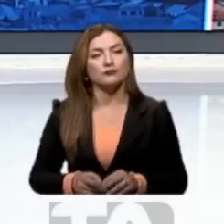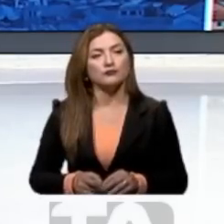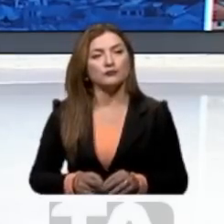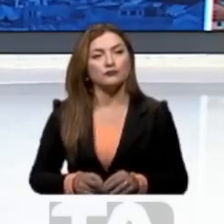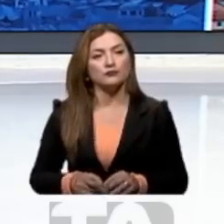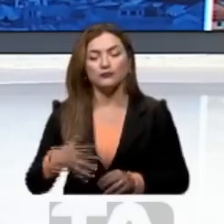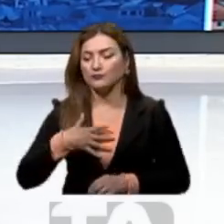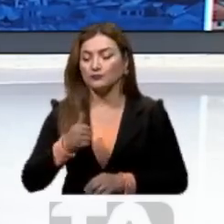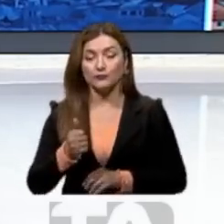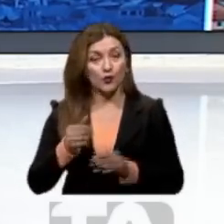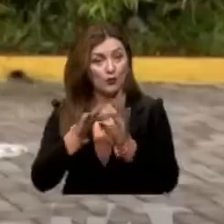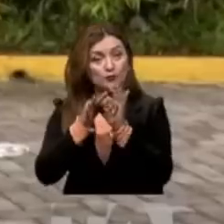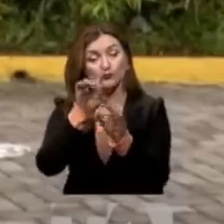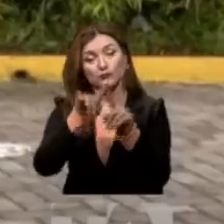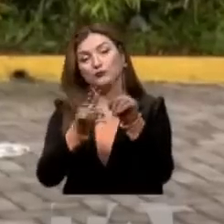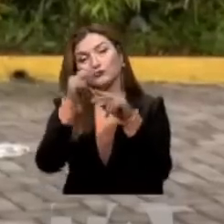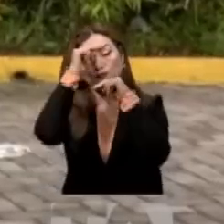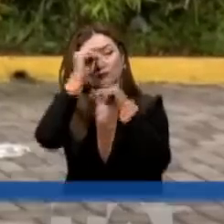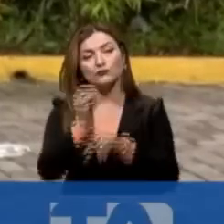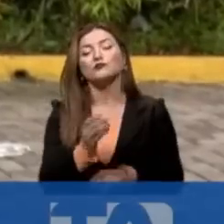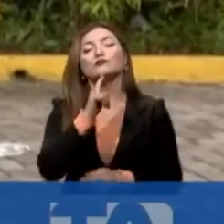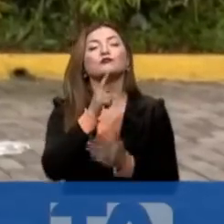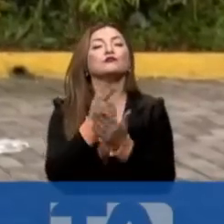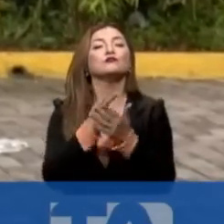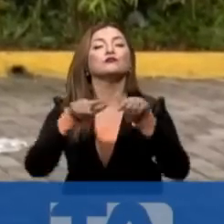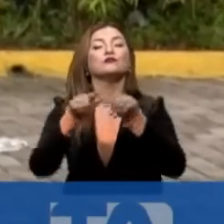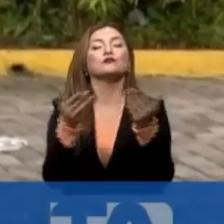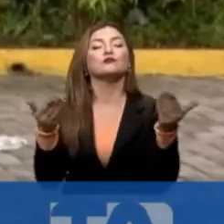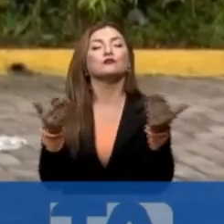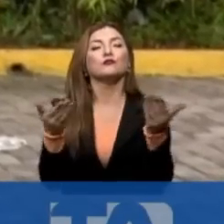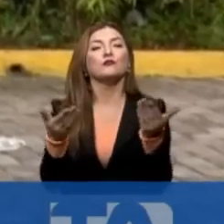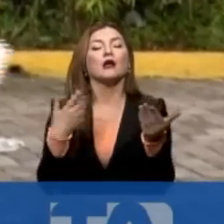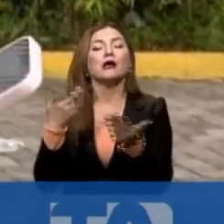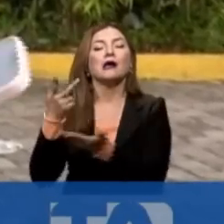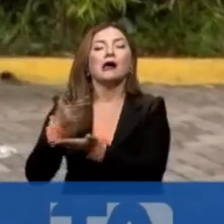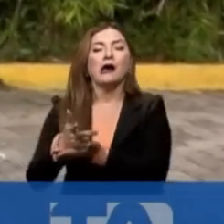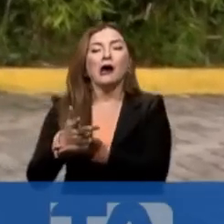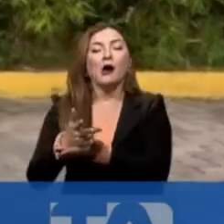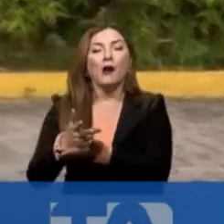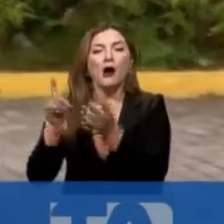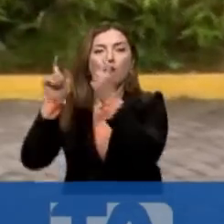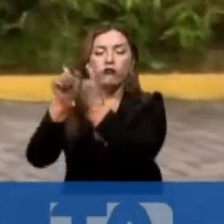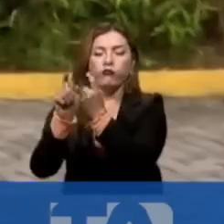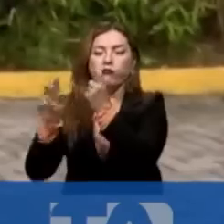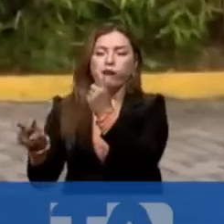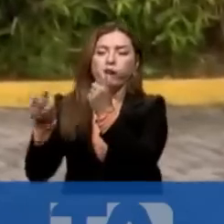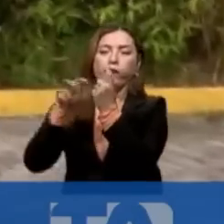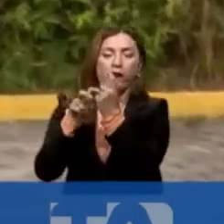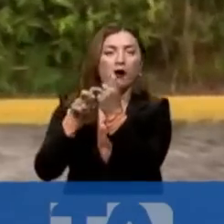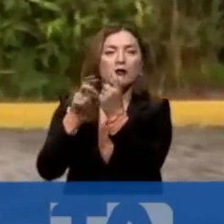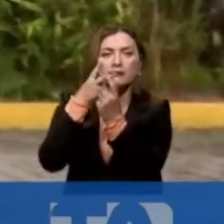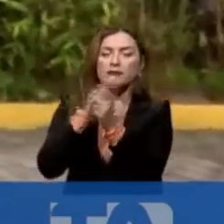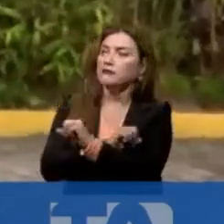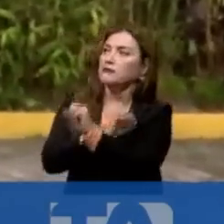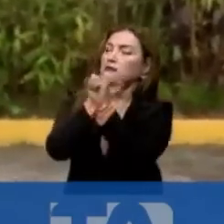¿Qué tal, compañeros, amigos televidentes? Muy buenos días. Así es, estamos en la estación de embarque del teleférico y ustedes pueden observar cómo amaneció ya